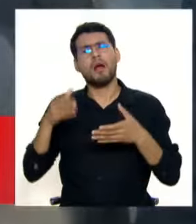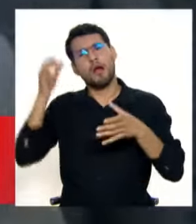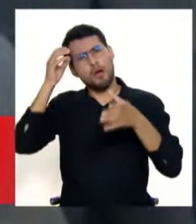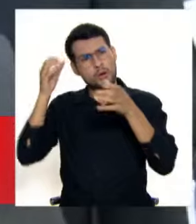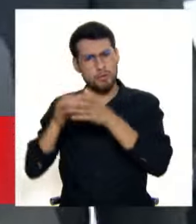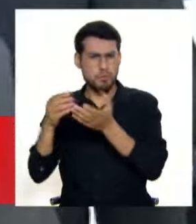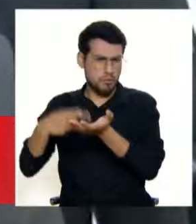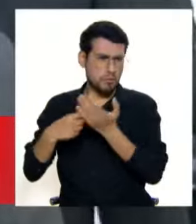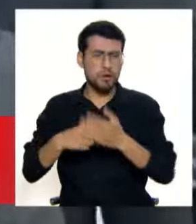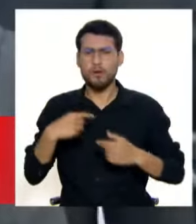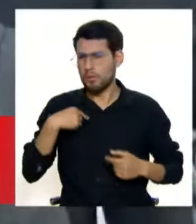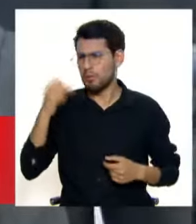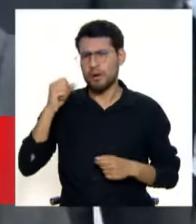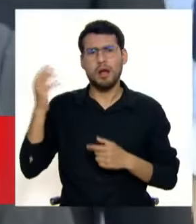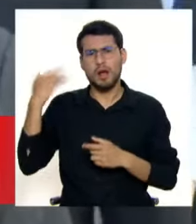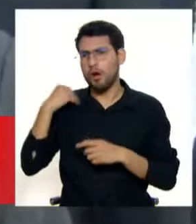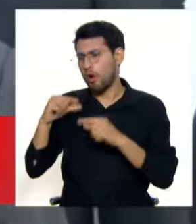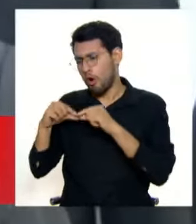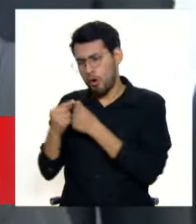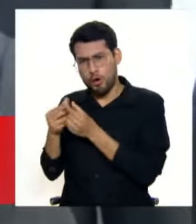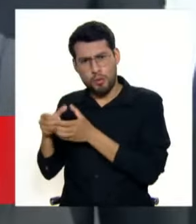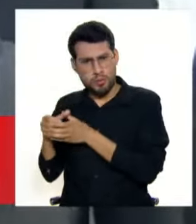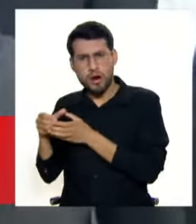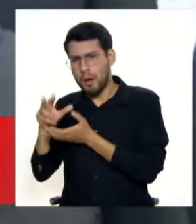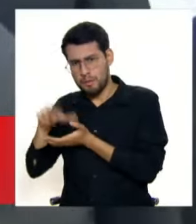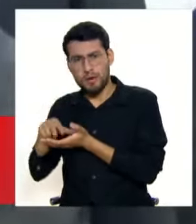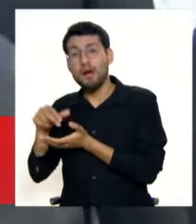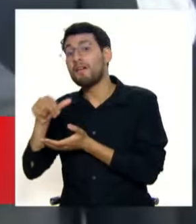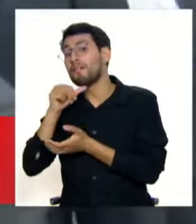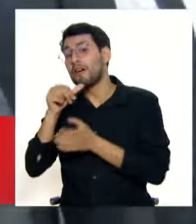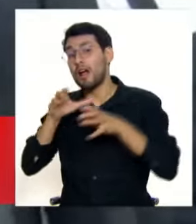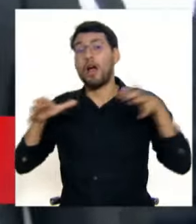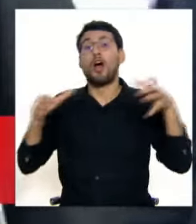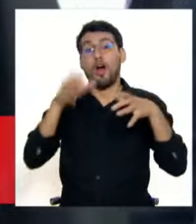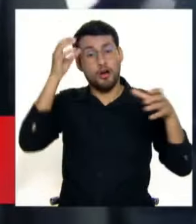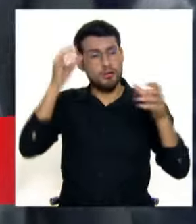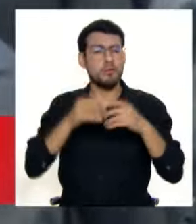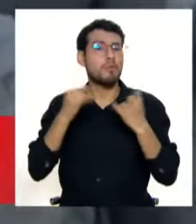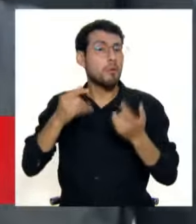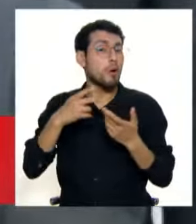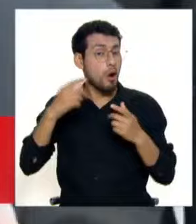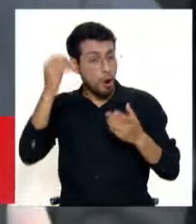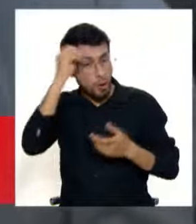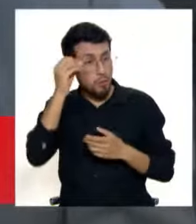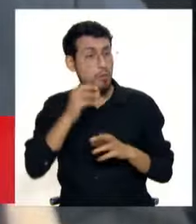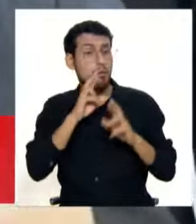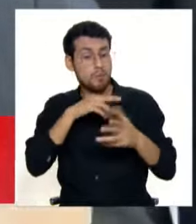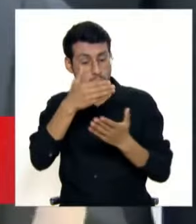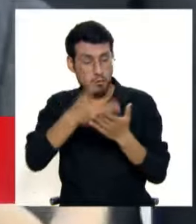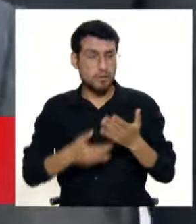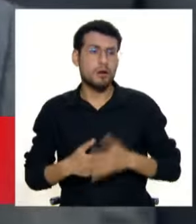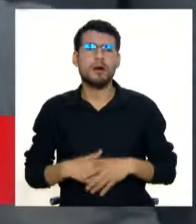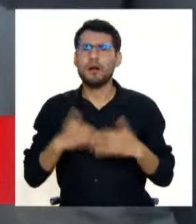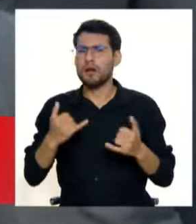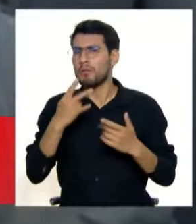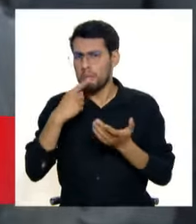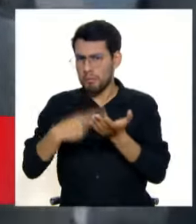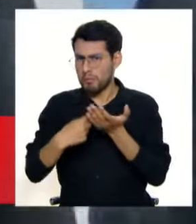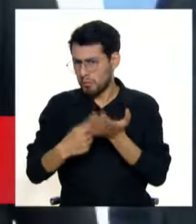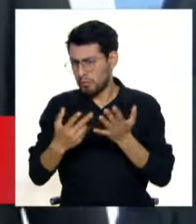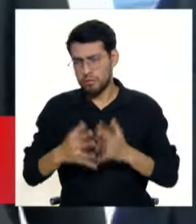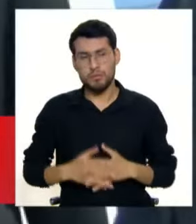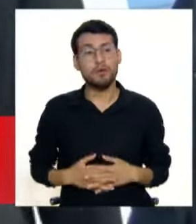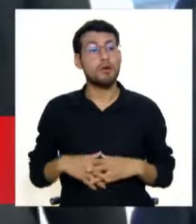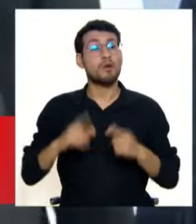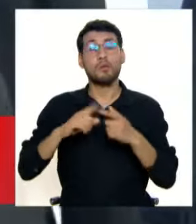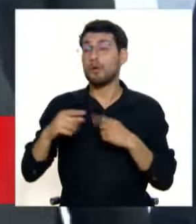Pleno. Entiendo que ha sido aprobado en una comisión. Todavía no está en el Pleno y en su momento opinaremos sobre el texto de eso y creo que todavía eso está a debate, ¿no? Y